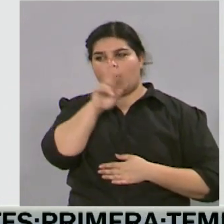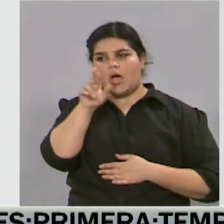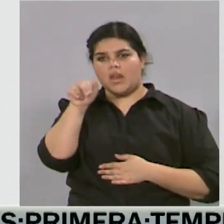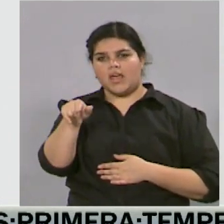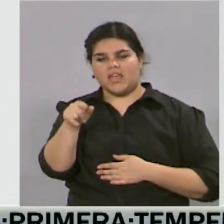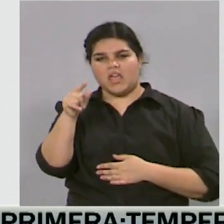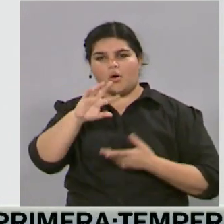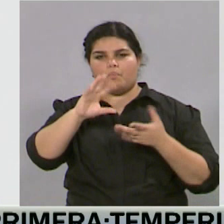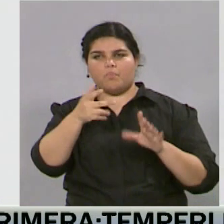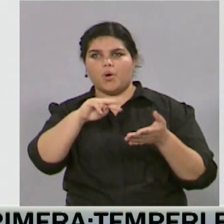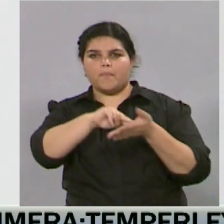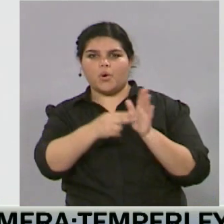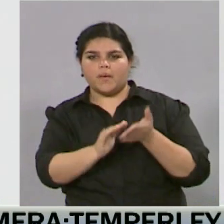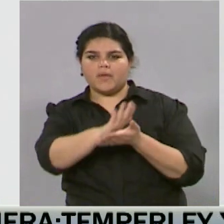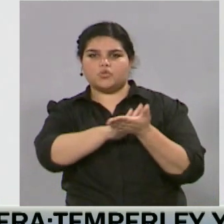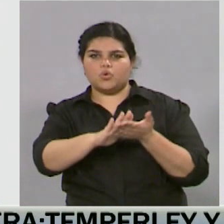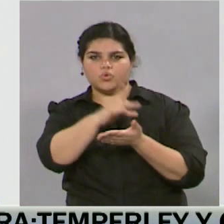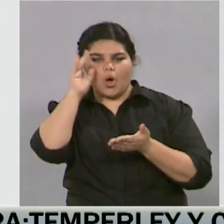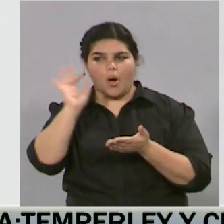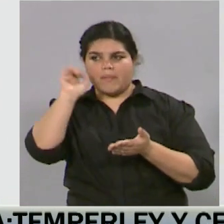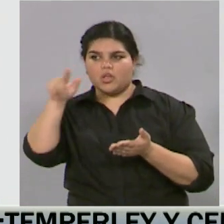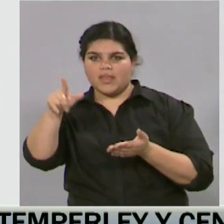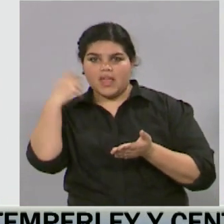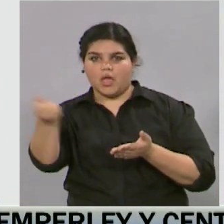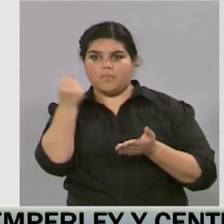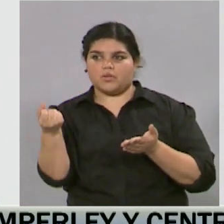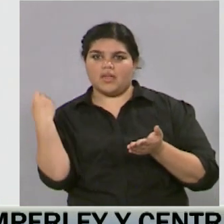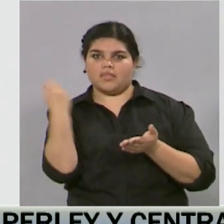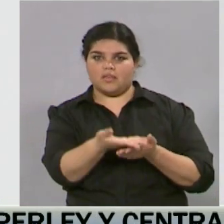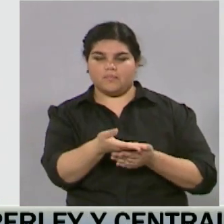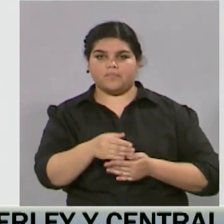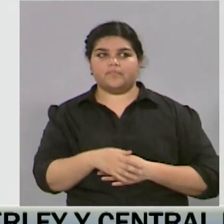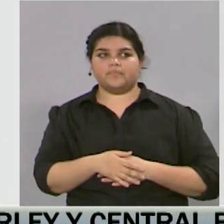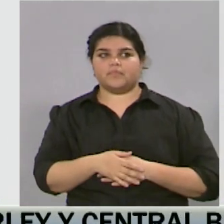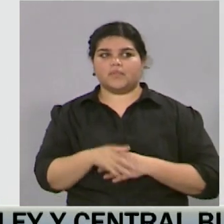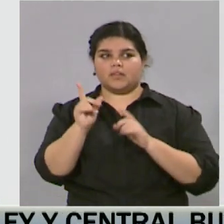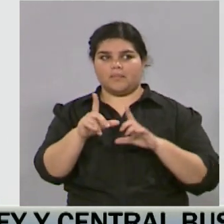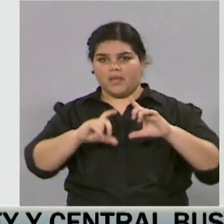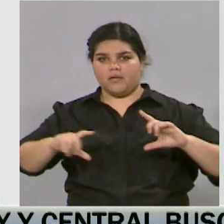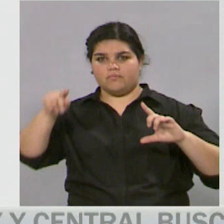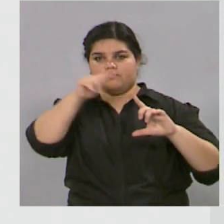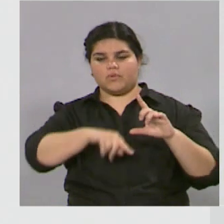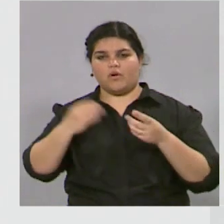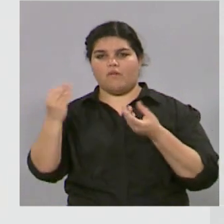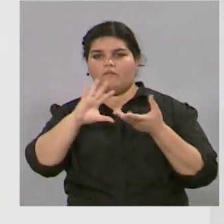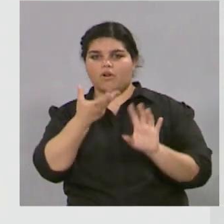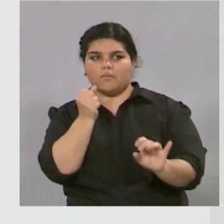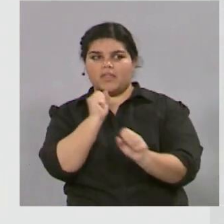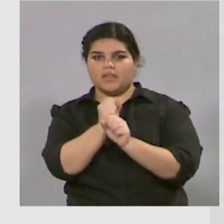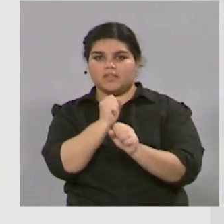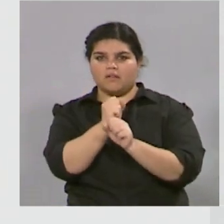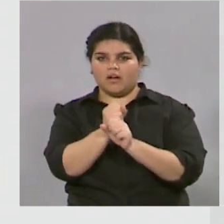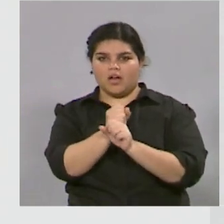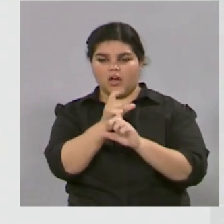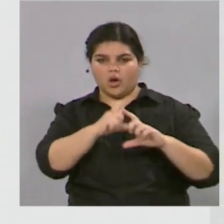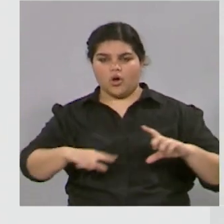de problemas en el ámbito laboral. Después, allí abajo podemos ver la diversidad en los espacios de trabajo. Vemos un gráfico de